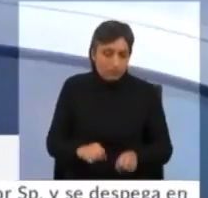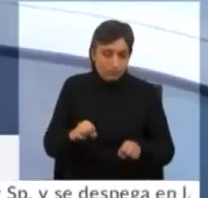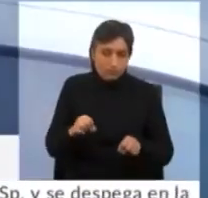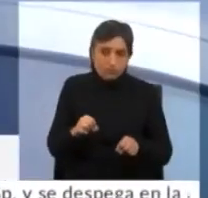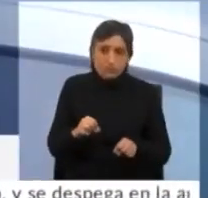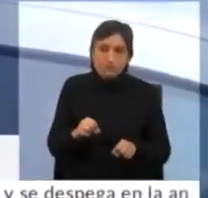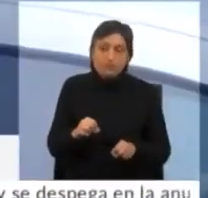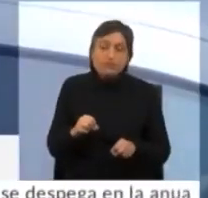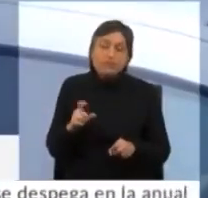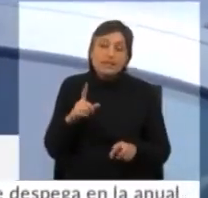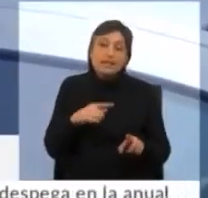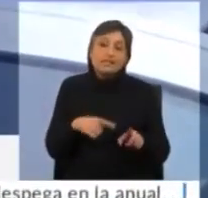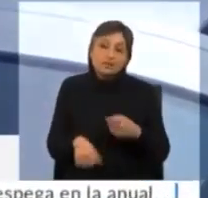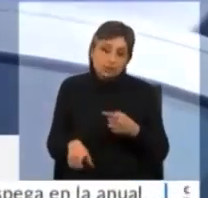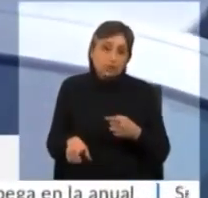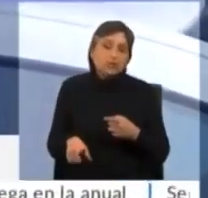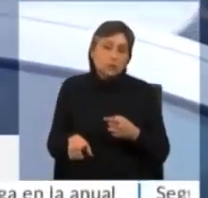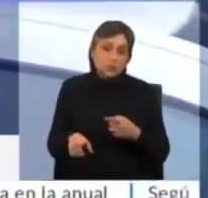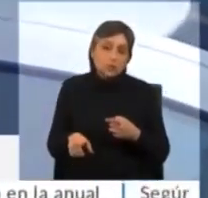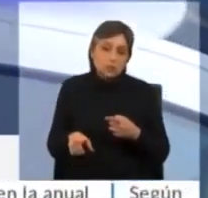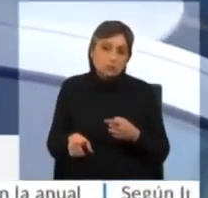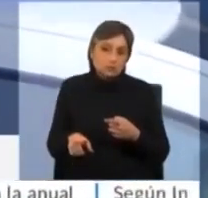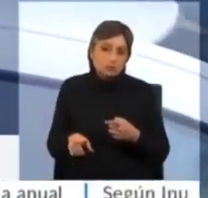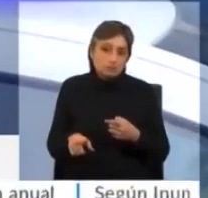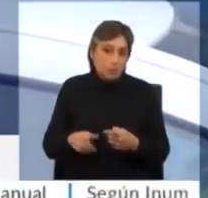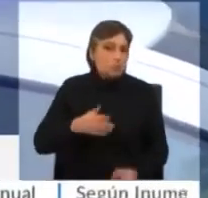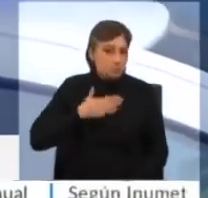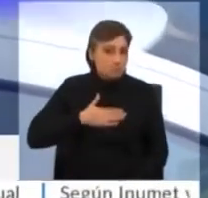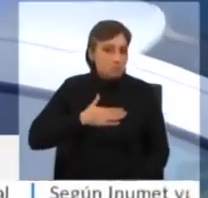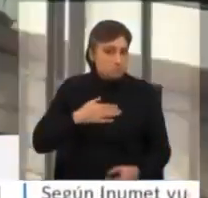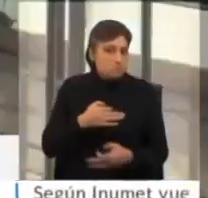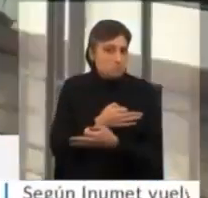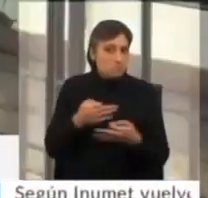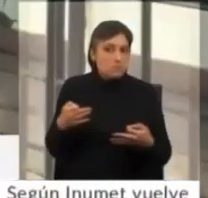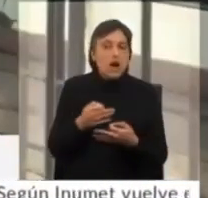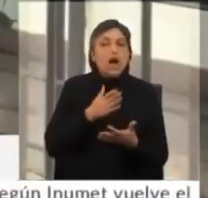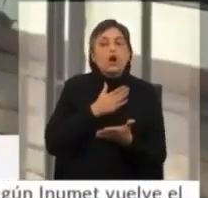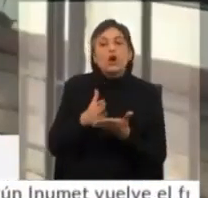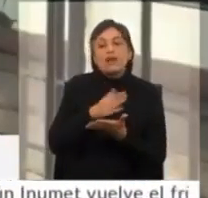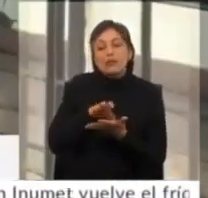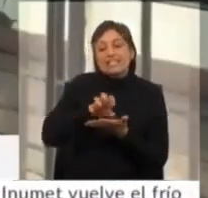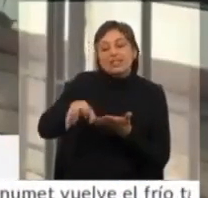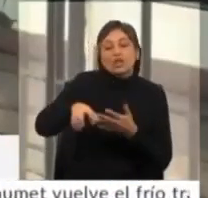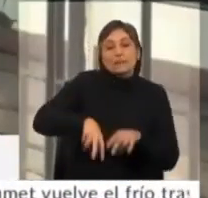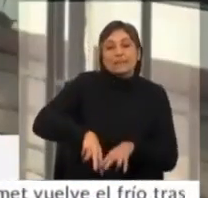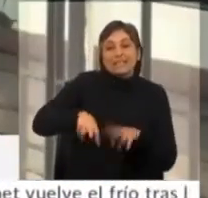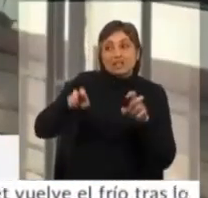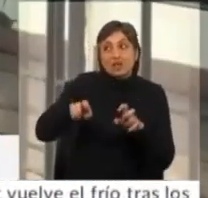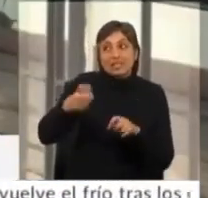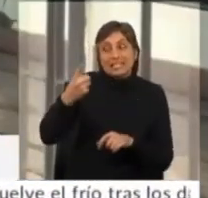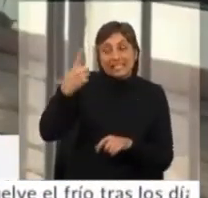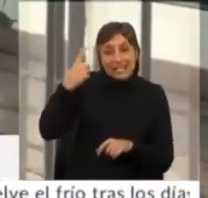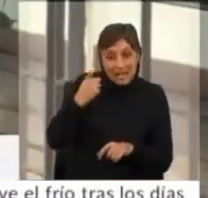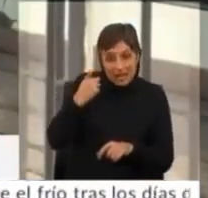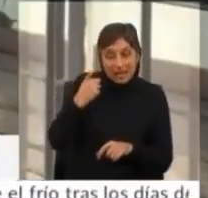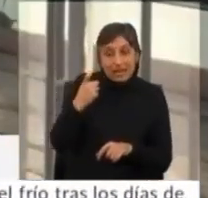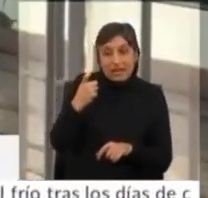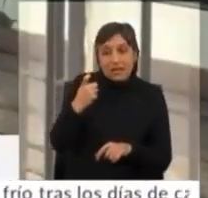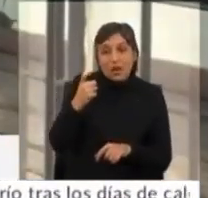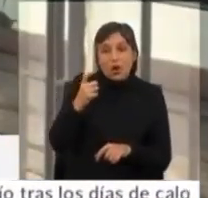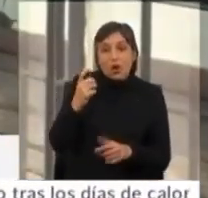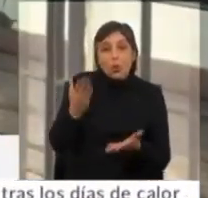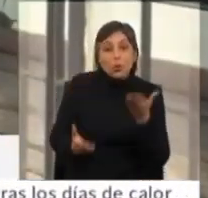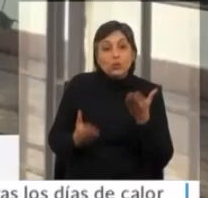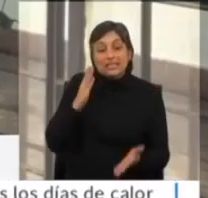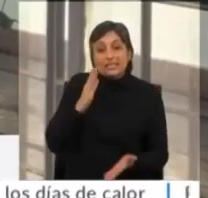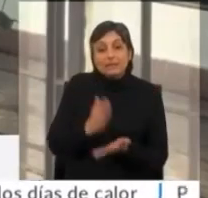que resulta ser totalmente exitoso. Colabora la Dirección de Investigaciones y en el día de ayer la justicia letrada de